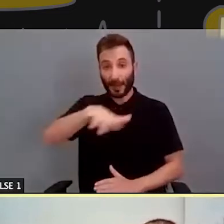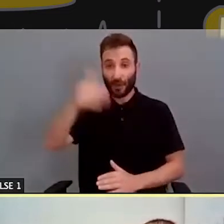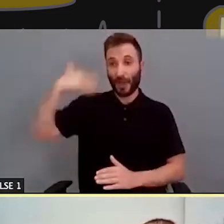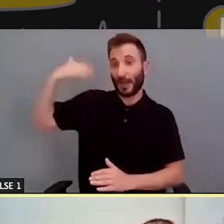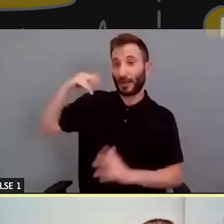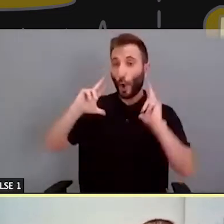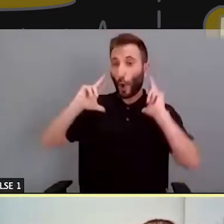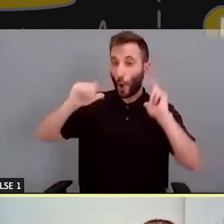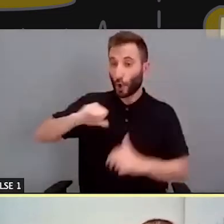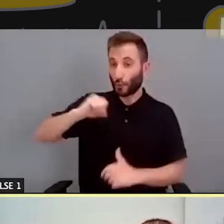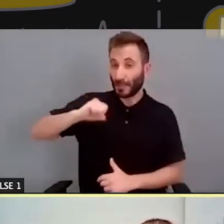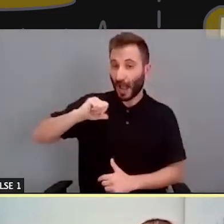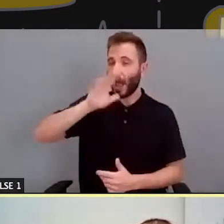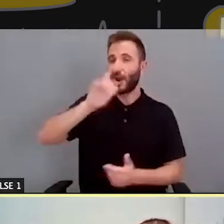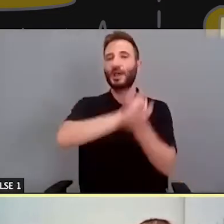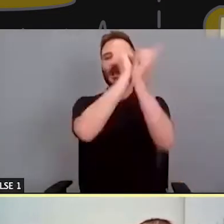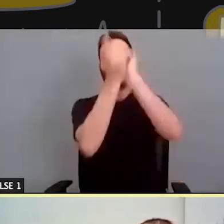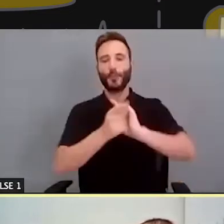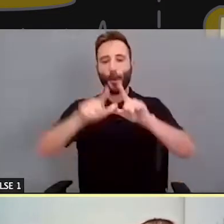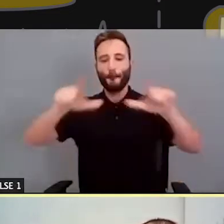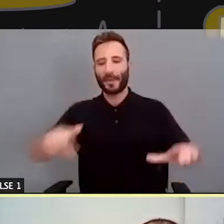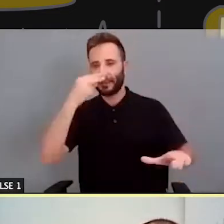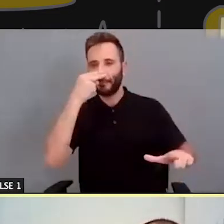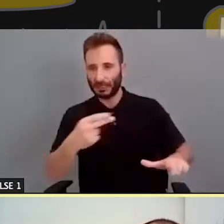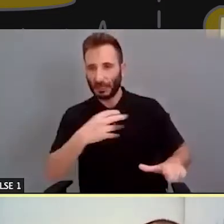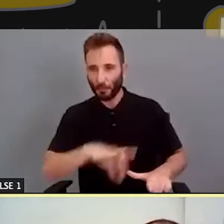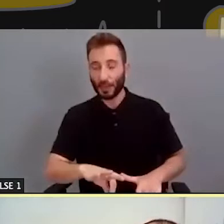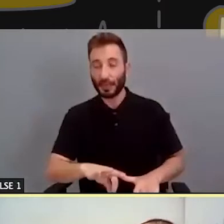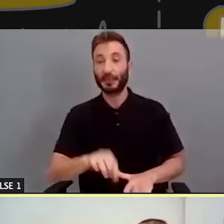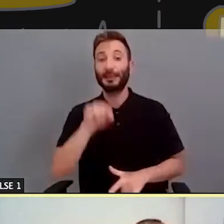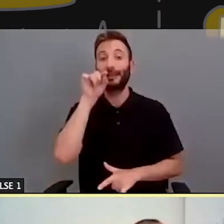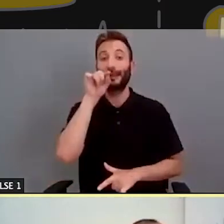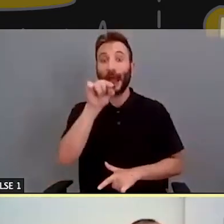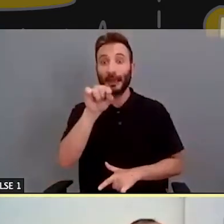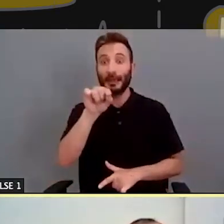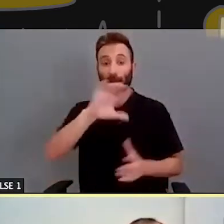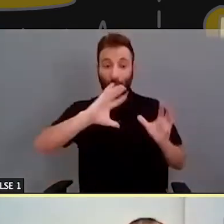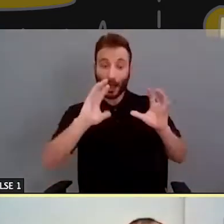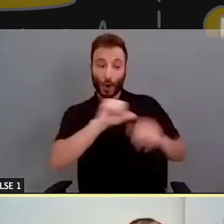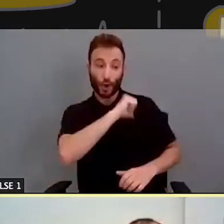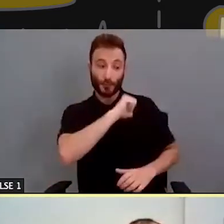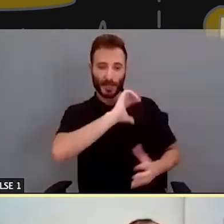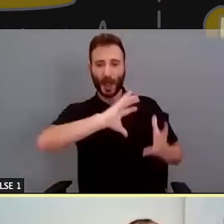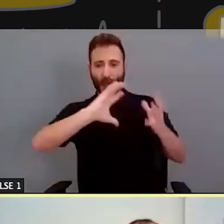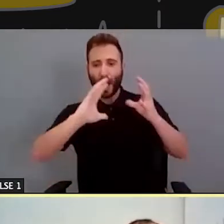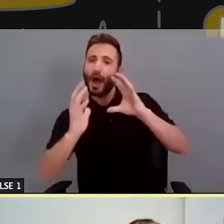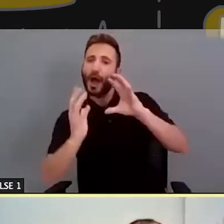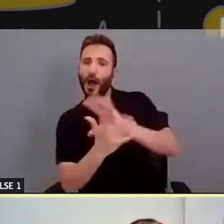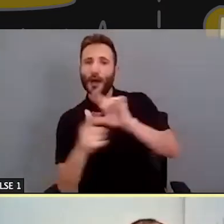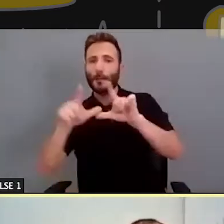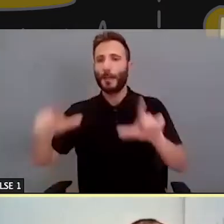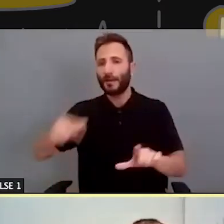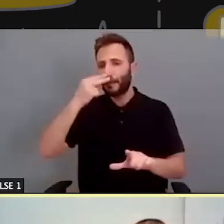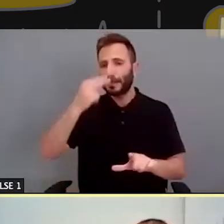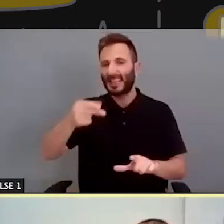recinto visitable, y en esta transición introdujeron y pensaron en todo